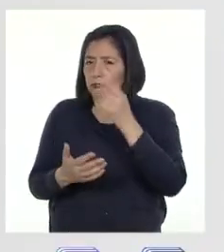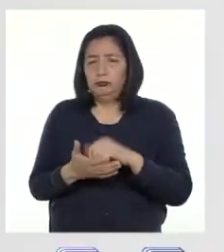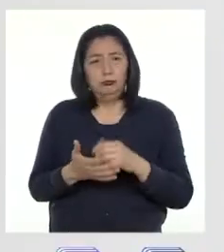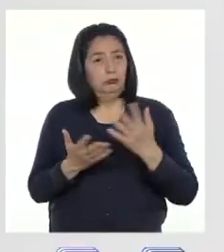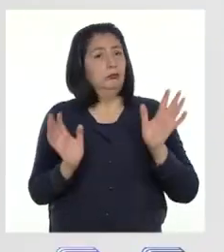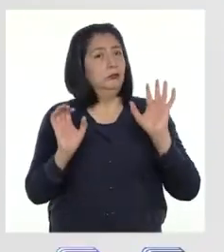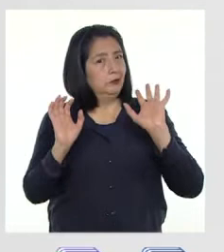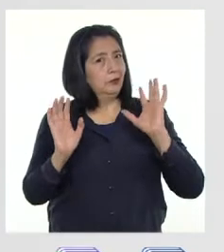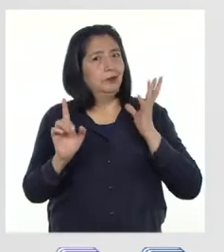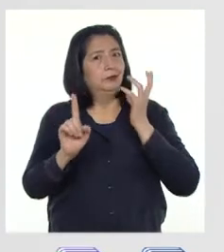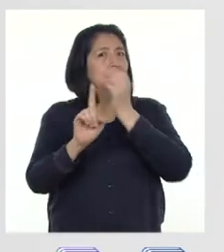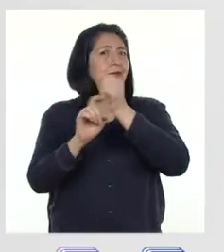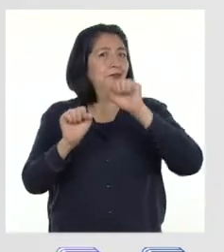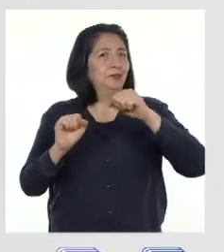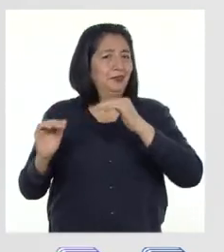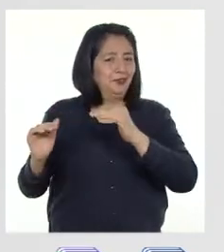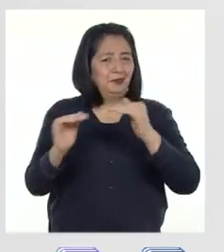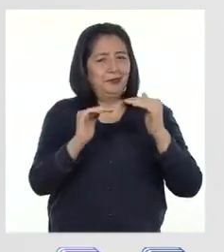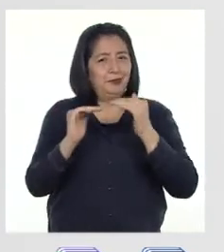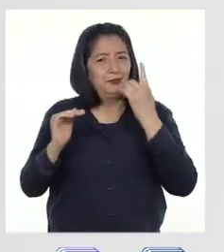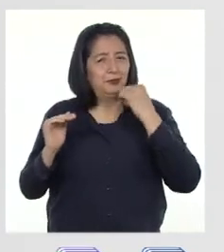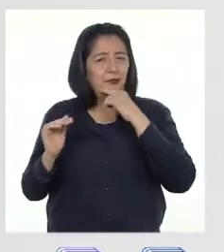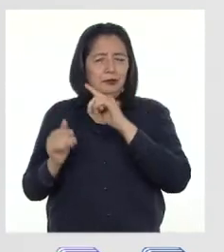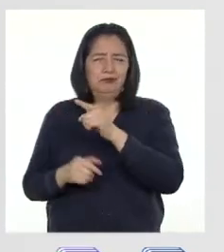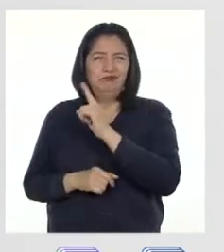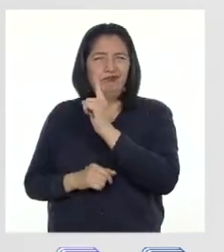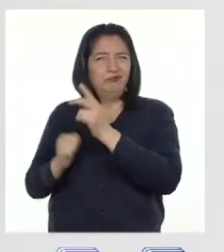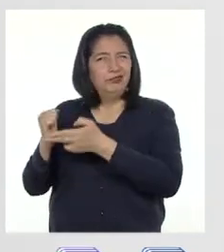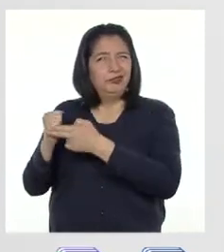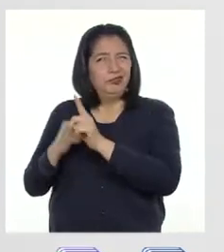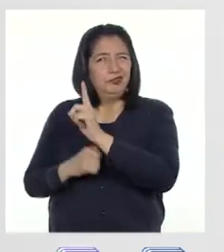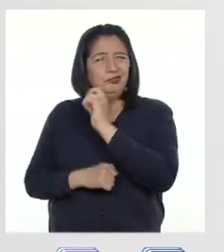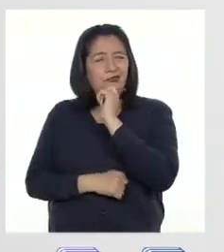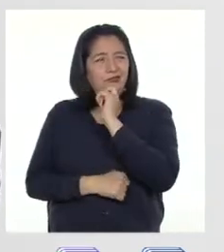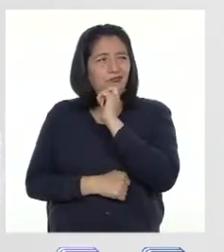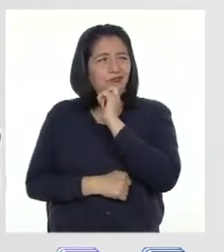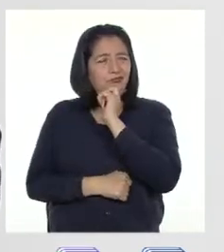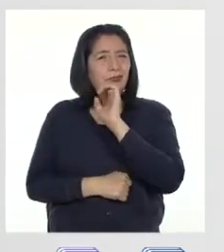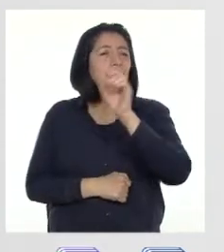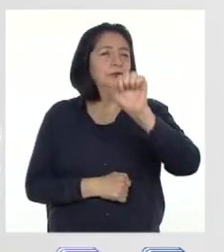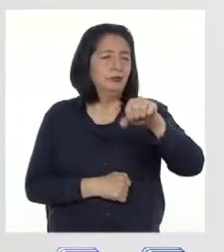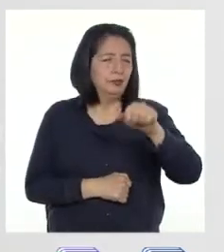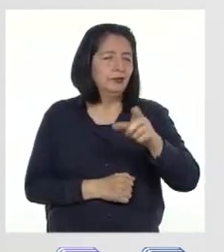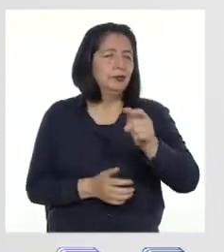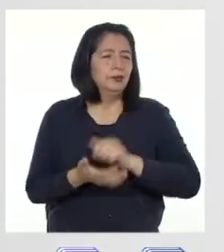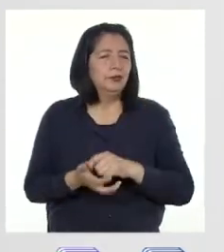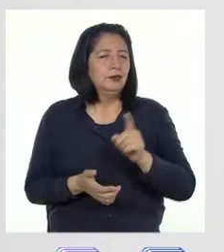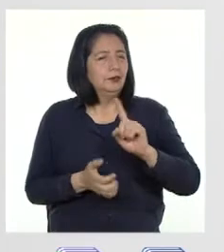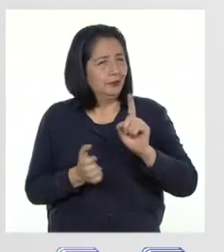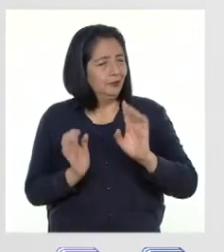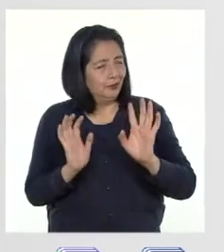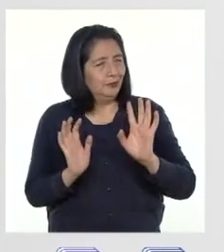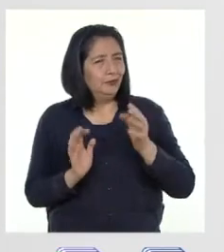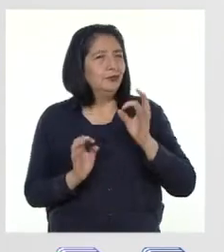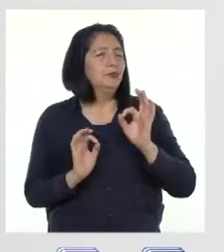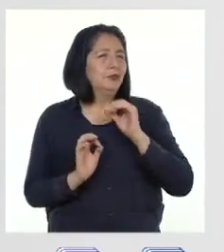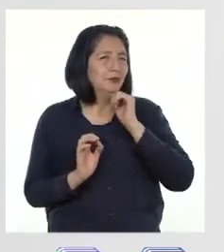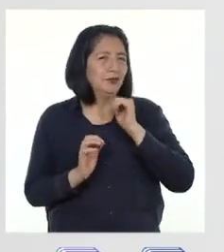que ya hubiéramos alcanzado la igualdad, pero no estoy tan segura de eso. Haces bien en no estar segura,